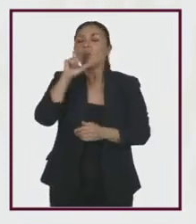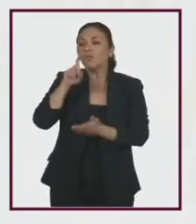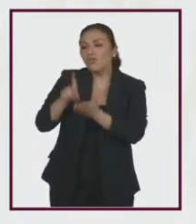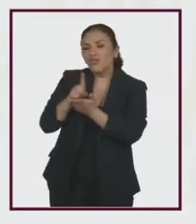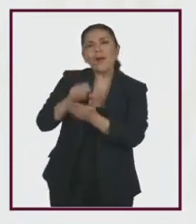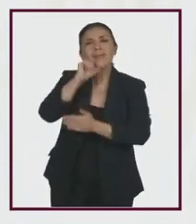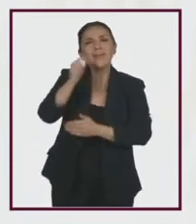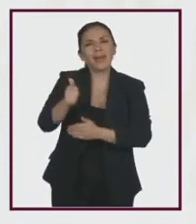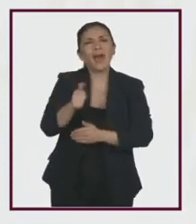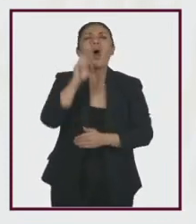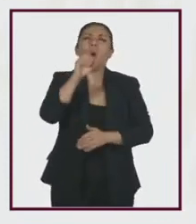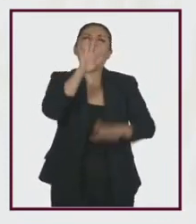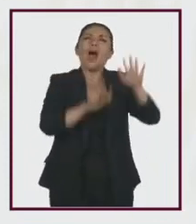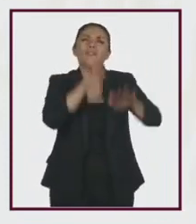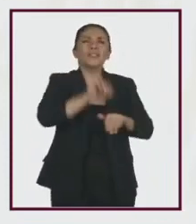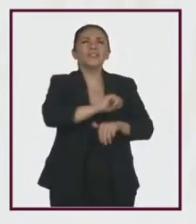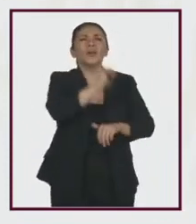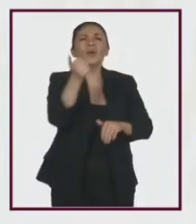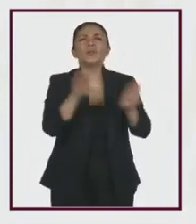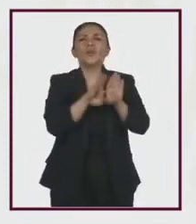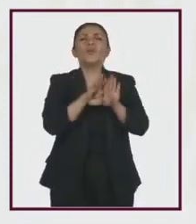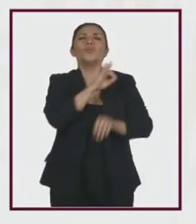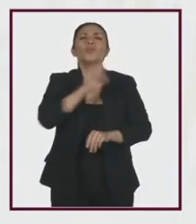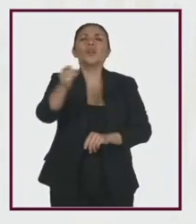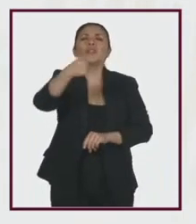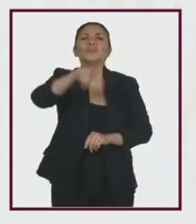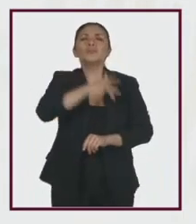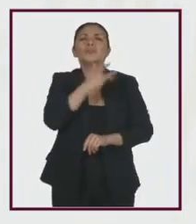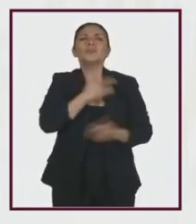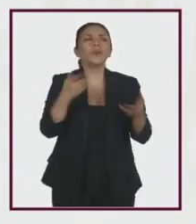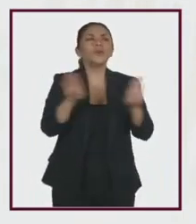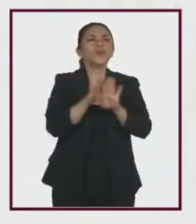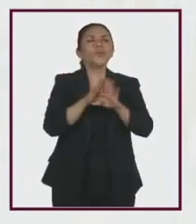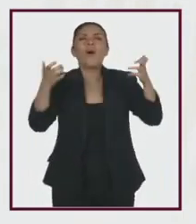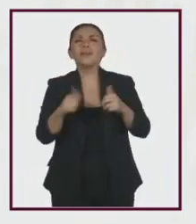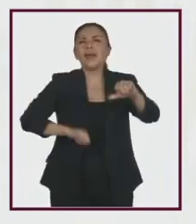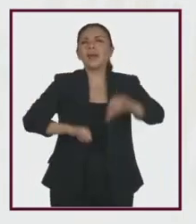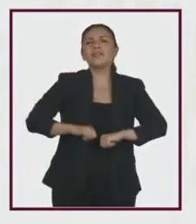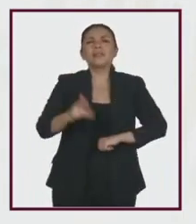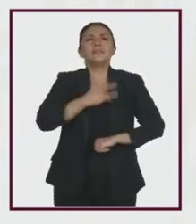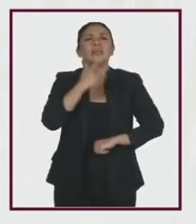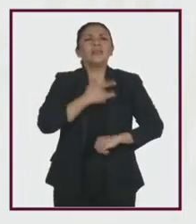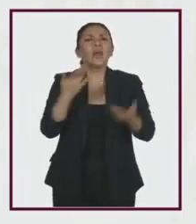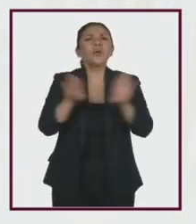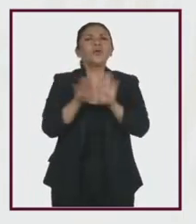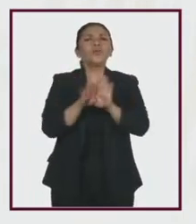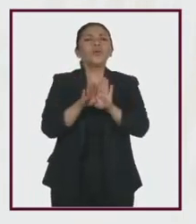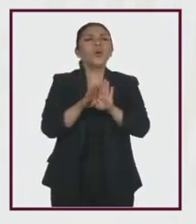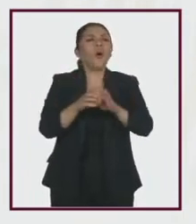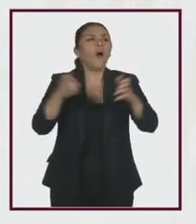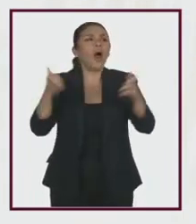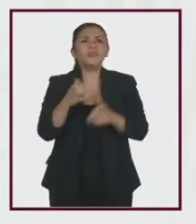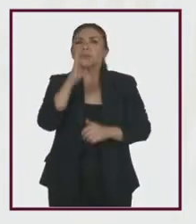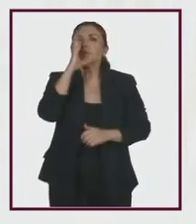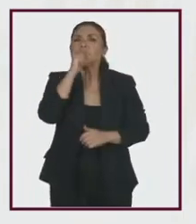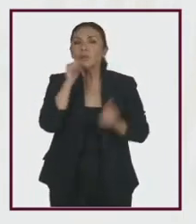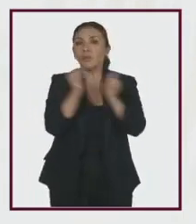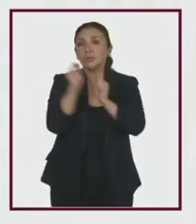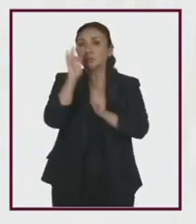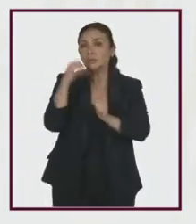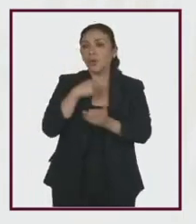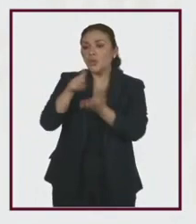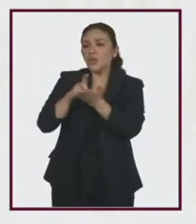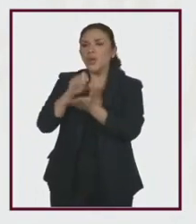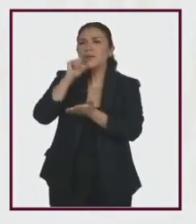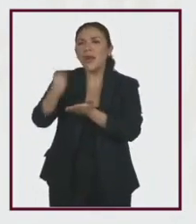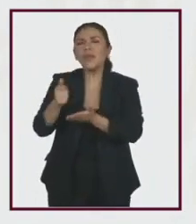y algunas otras veces nos permiten llevar a cabo algunas tareas que consideraríamos no poder llevarlas a cabo sin la sustancia, como son algunos